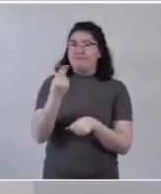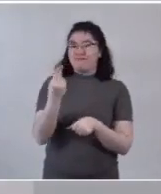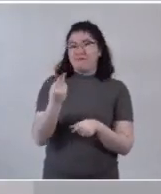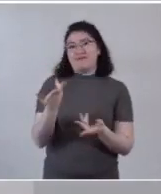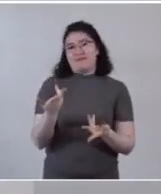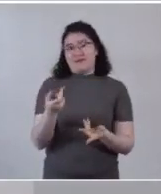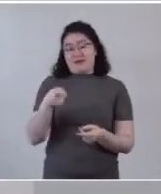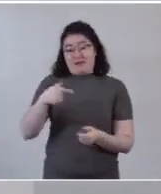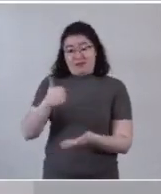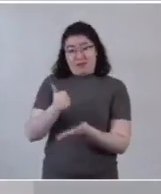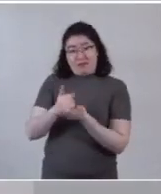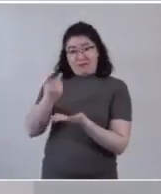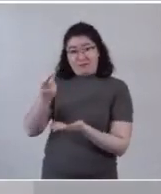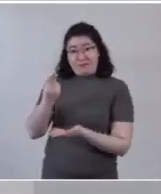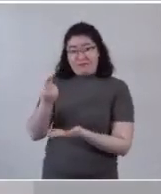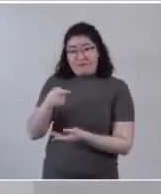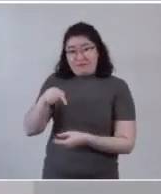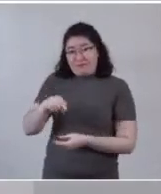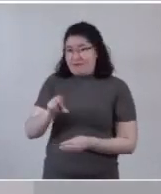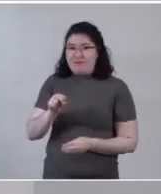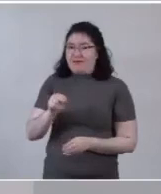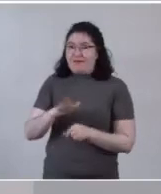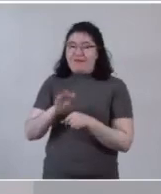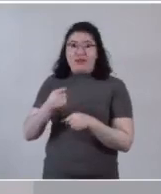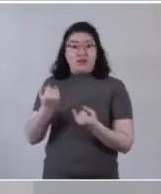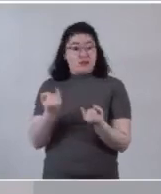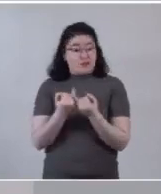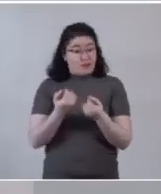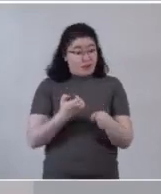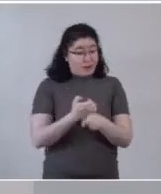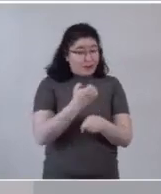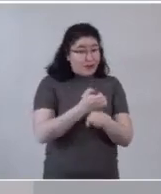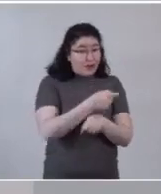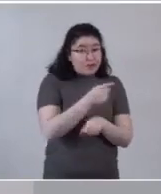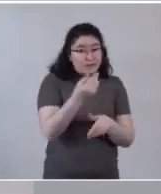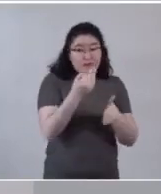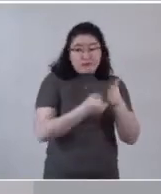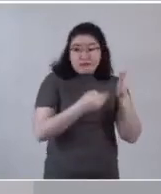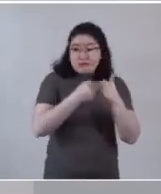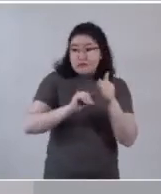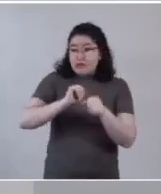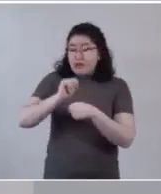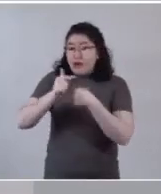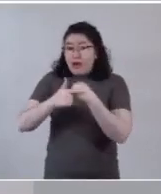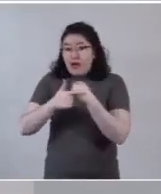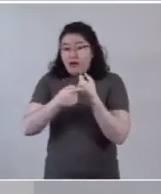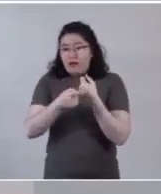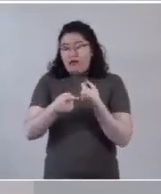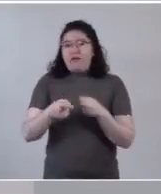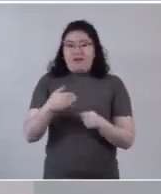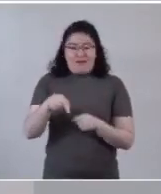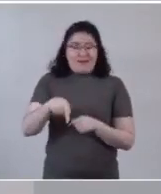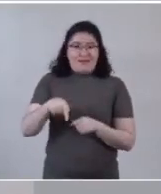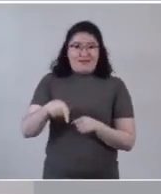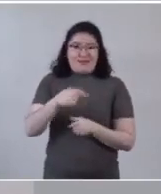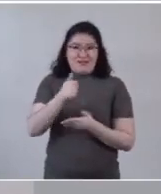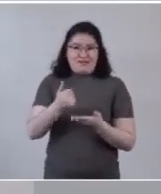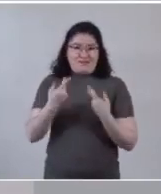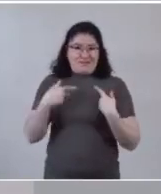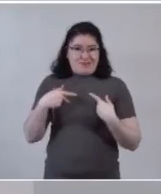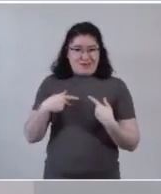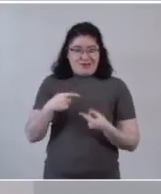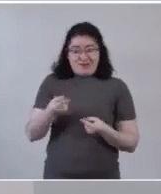momento la Ciudad de México. Y así vamos a ser solidarios con todos los estados. En el momento que comience a disminuir el número